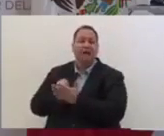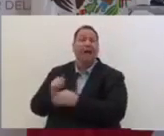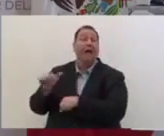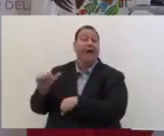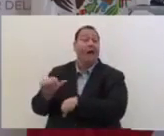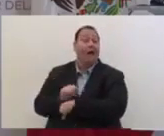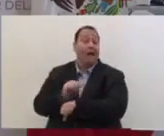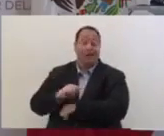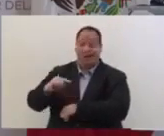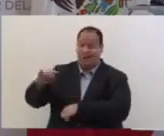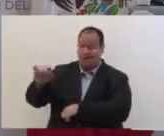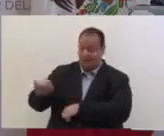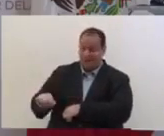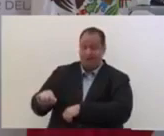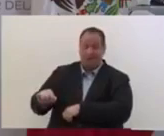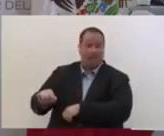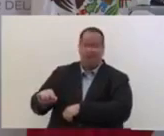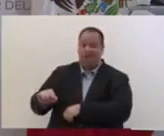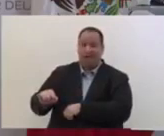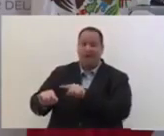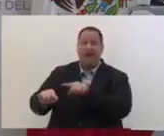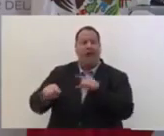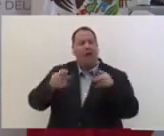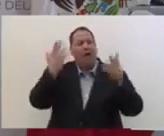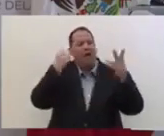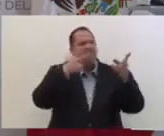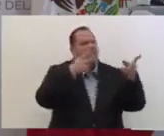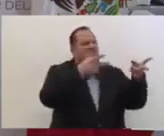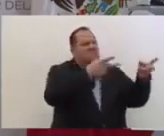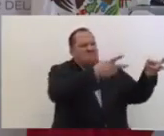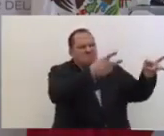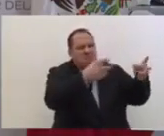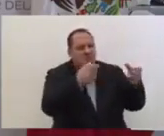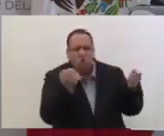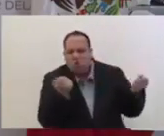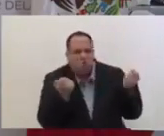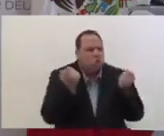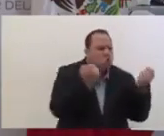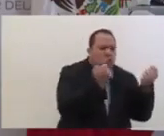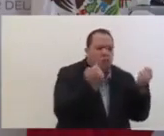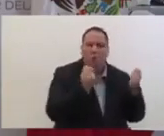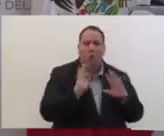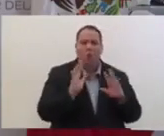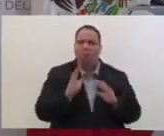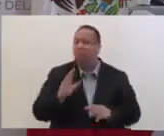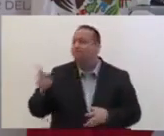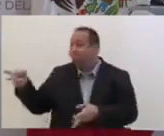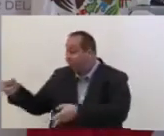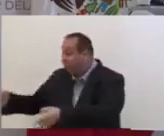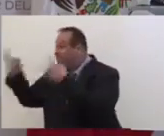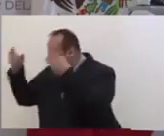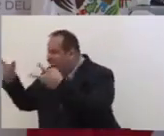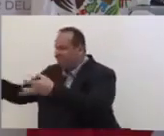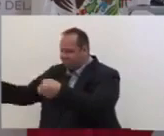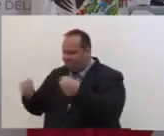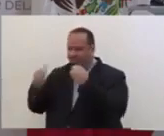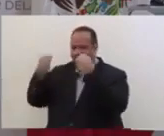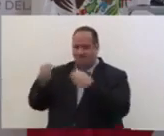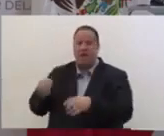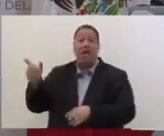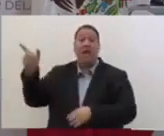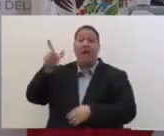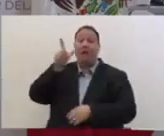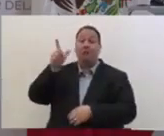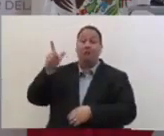cuestión no participó o ha participado en temas de carácter criminógeno, sino que está bajo el resguardo de un alto